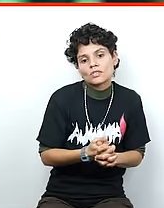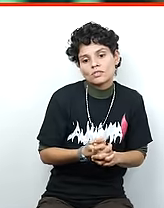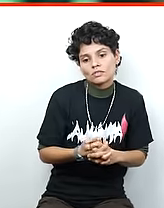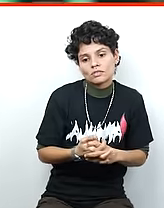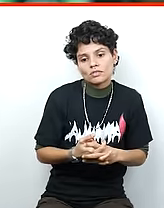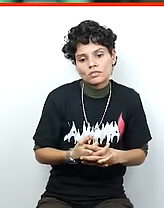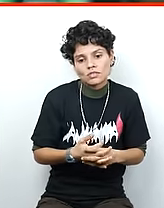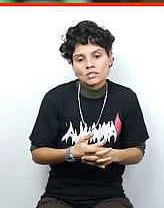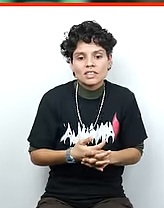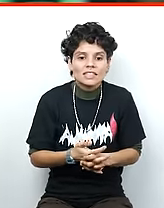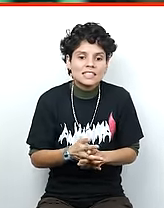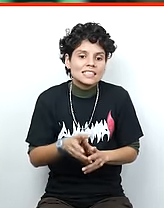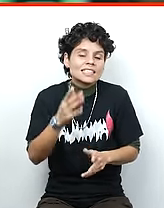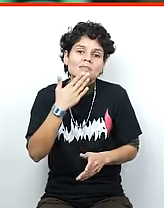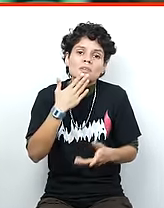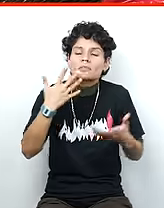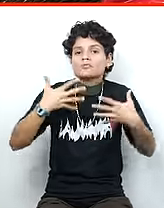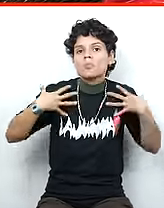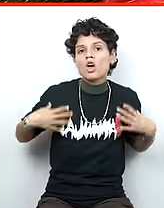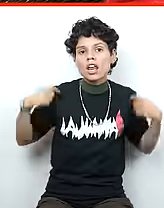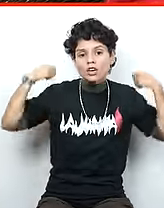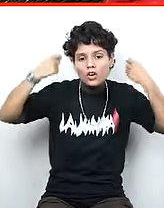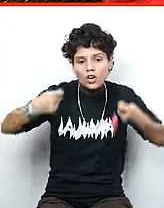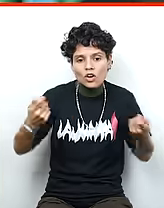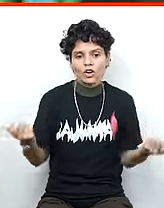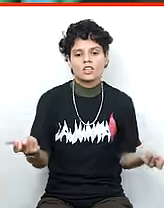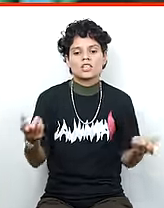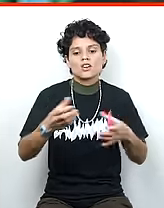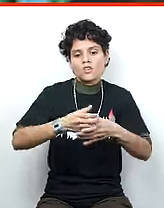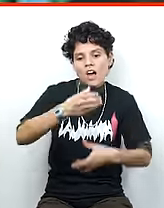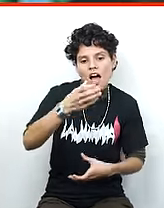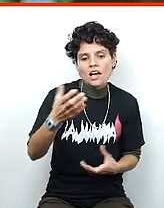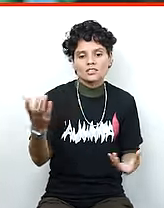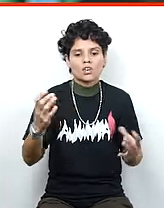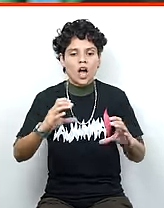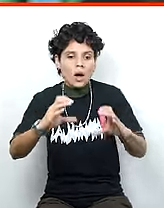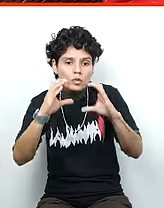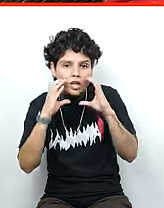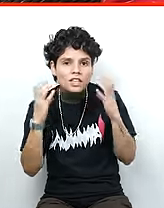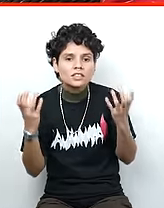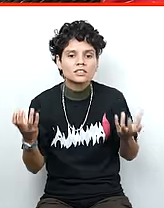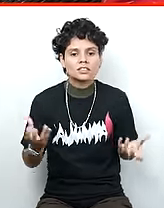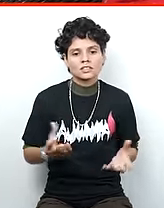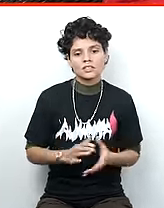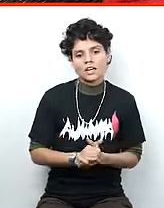hacía vaso, si imprimí polerones, si hacía hamburguesa.